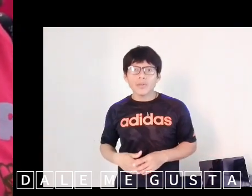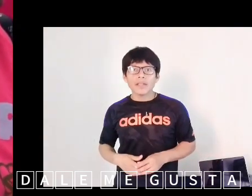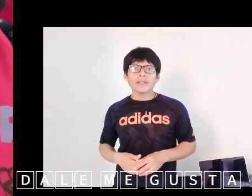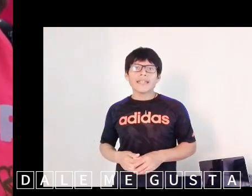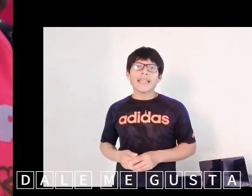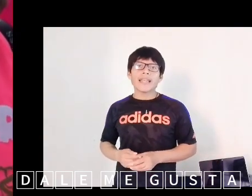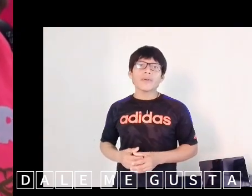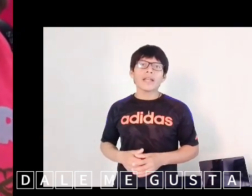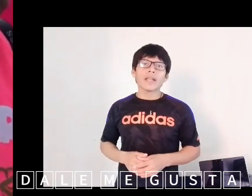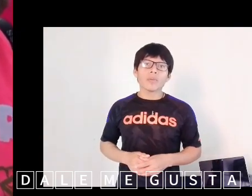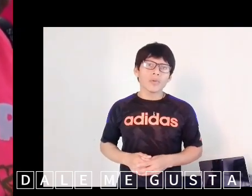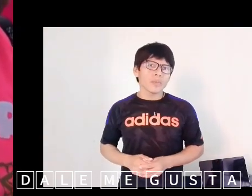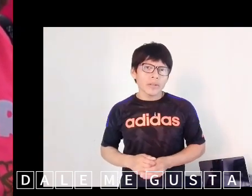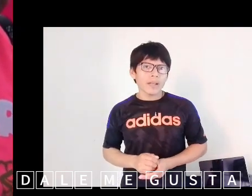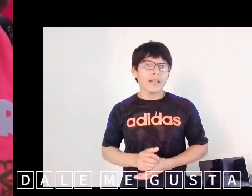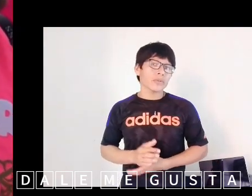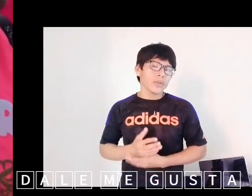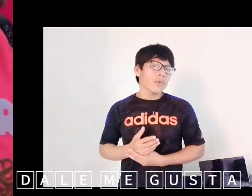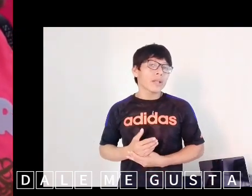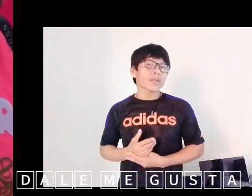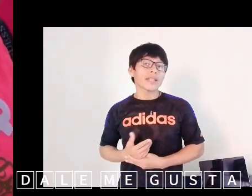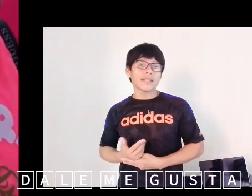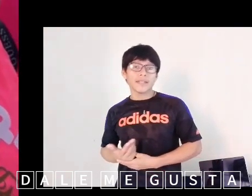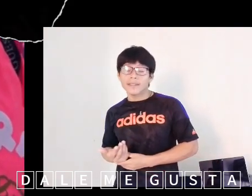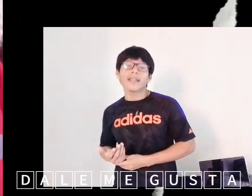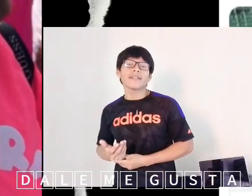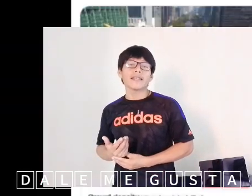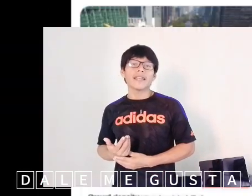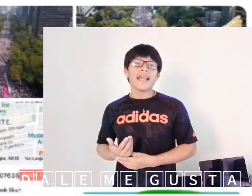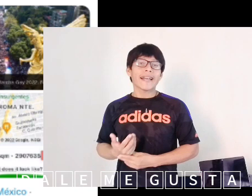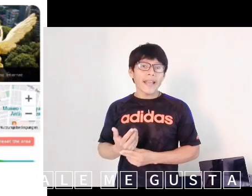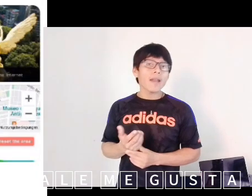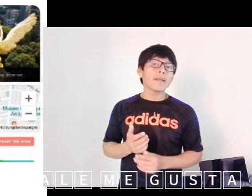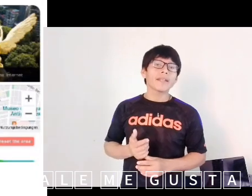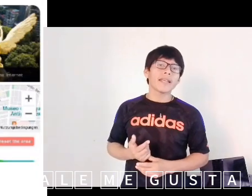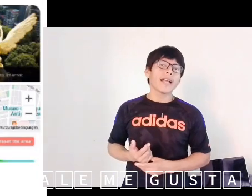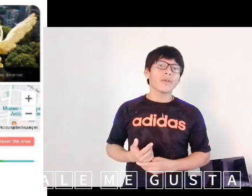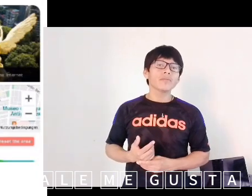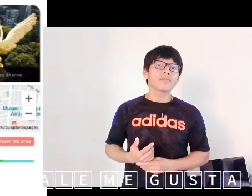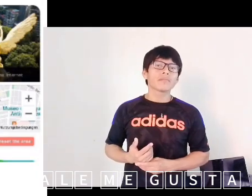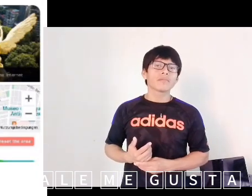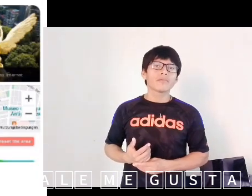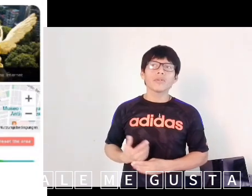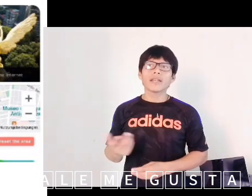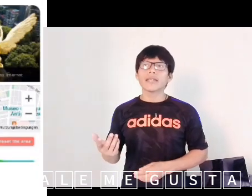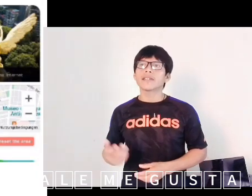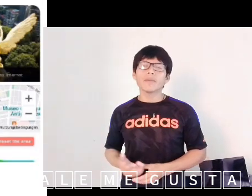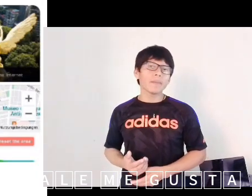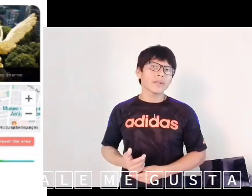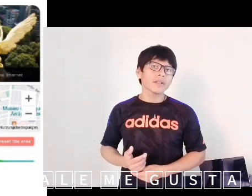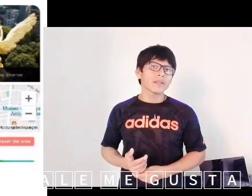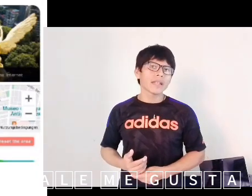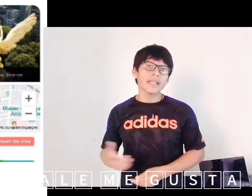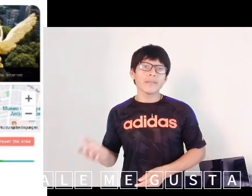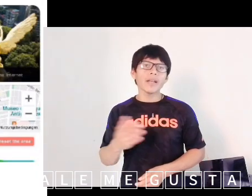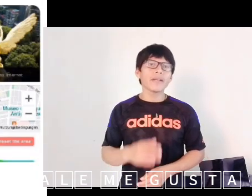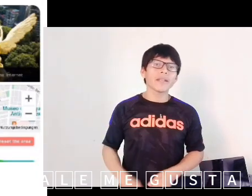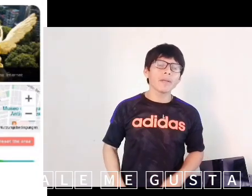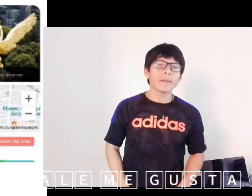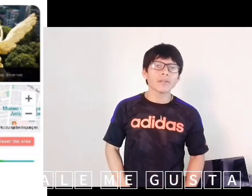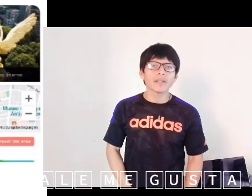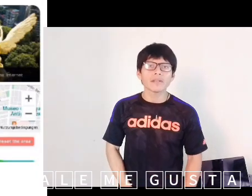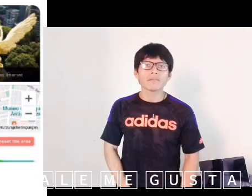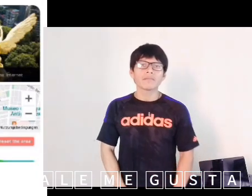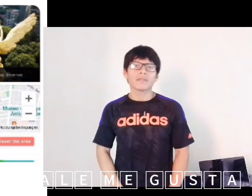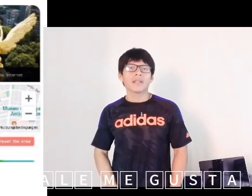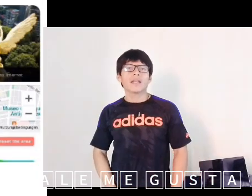¿cuántas personas se quedaron en el Monumento a la Revolución? ¿Cuántos asistentes realmente llegaron? Fueron de 15.000 personas, de 15.000 a